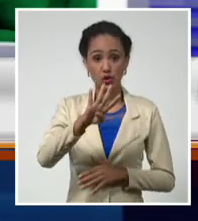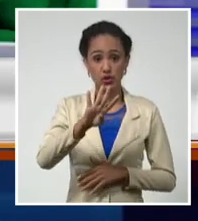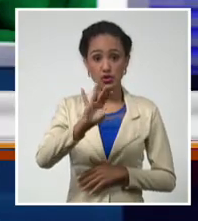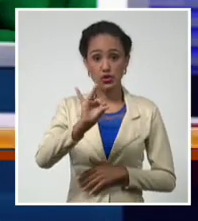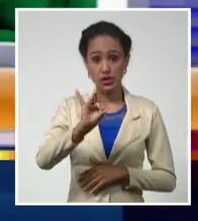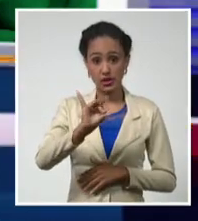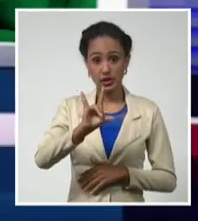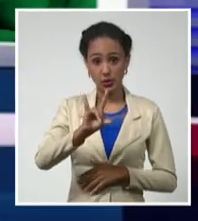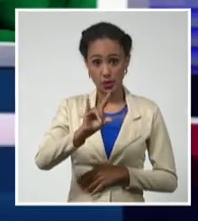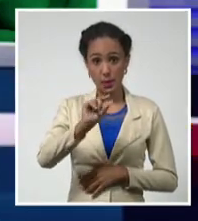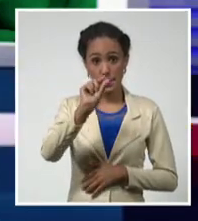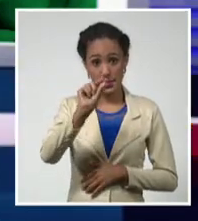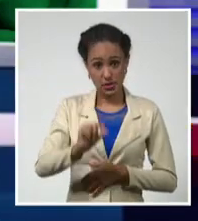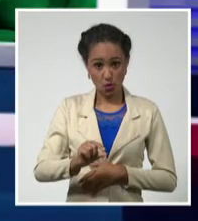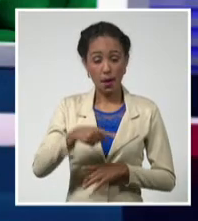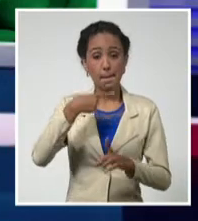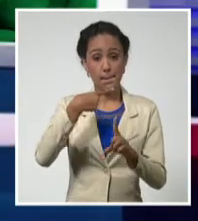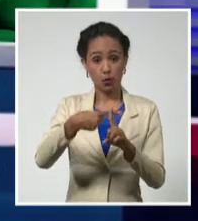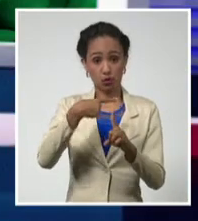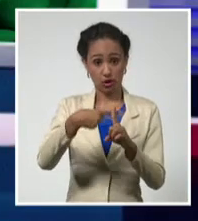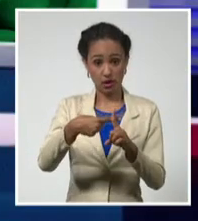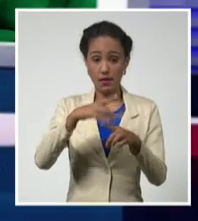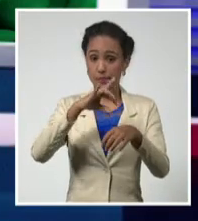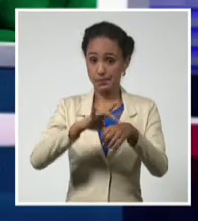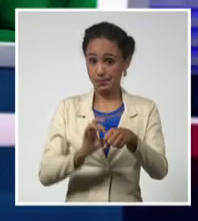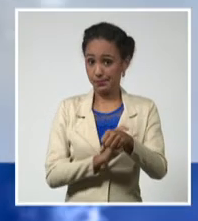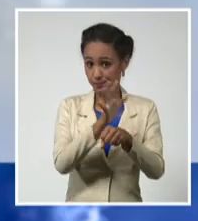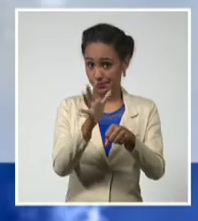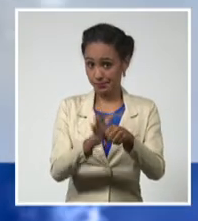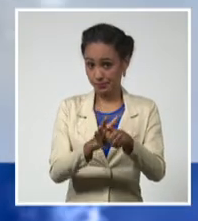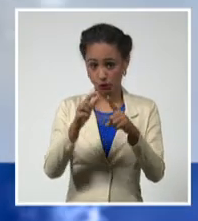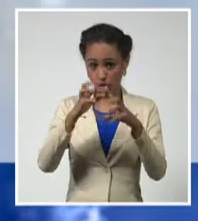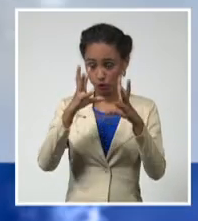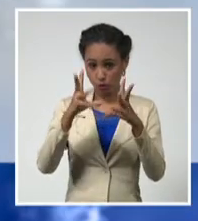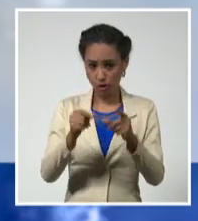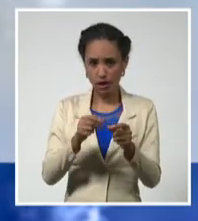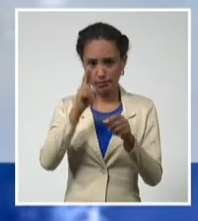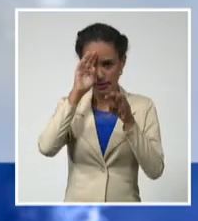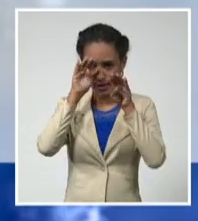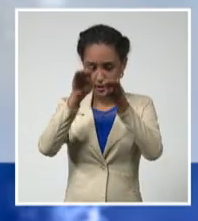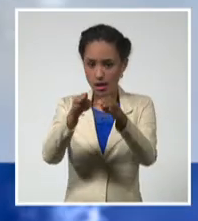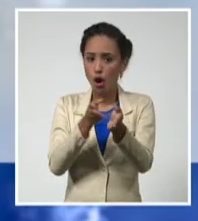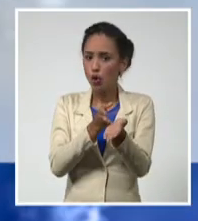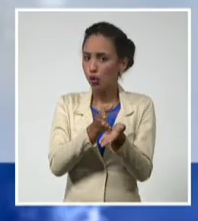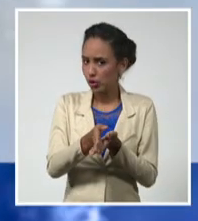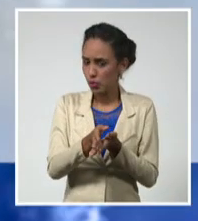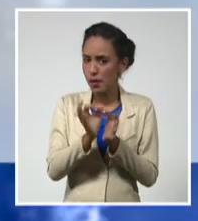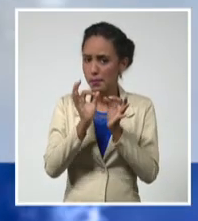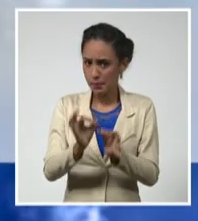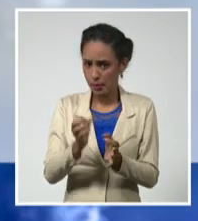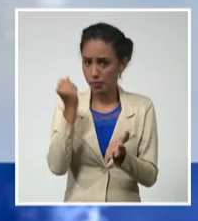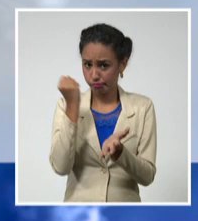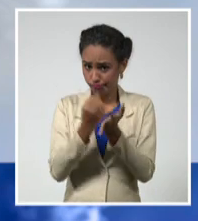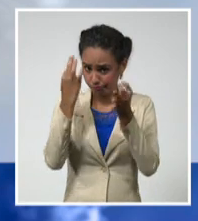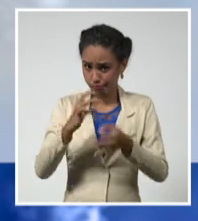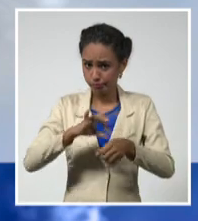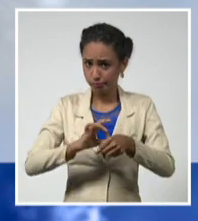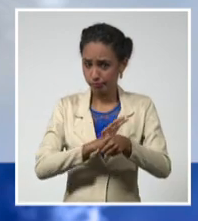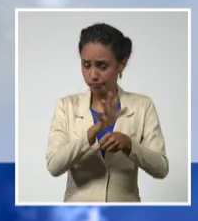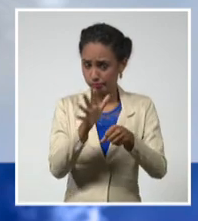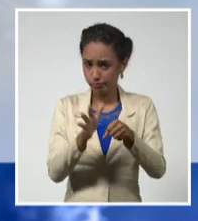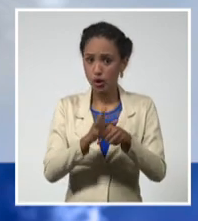6.479 pacientes que se han diagnosticado con la enfermedad, se mantienen ingresados, confirmados,